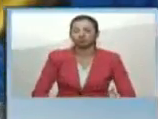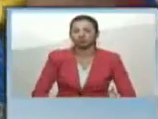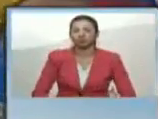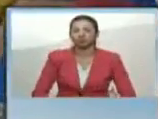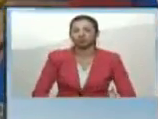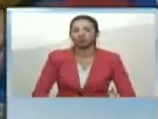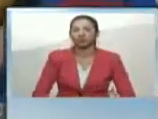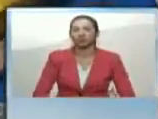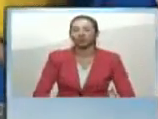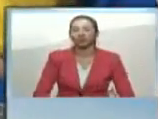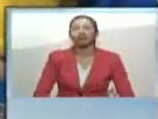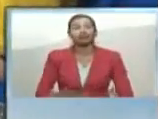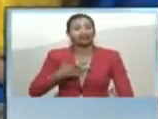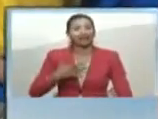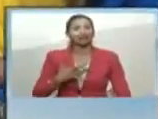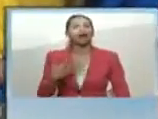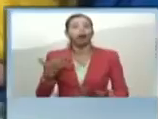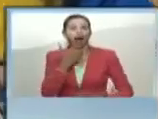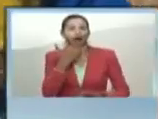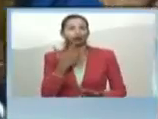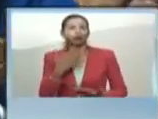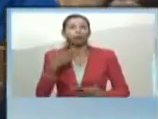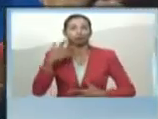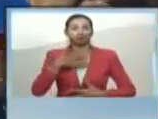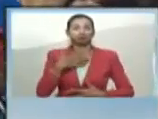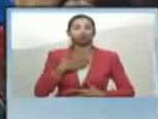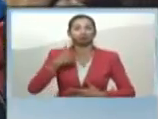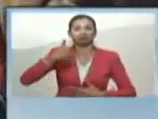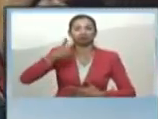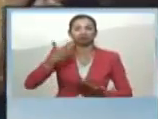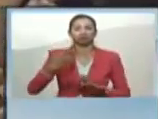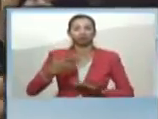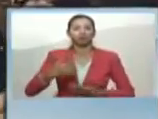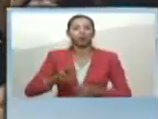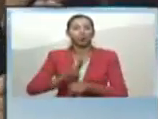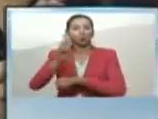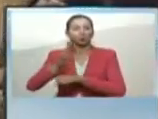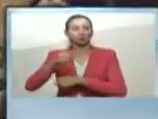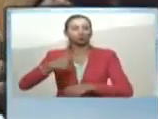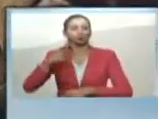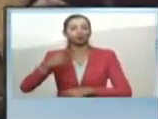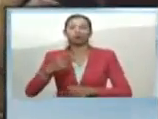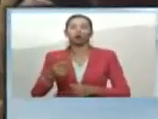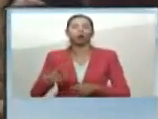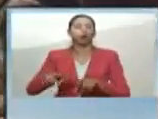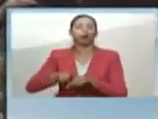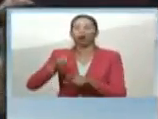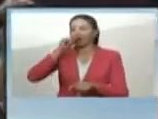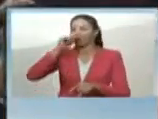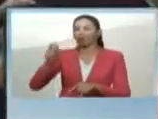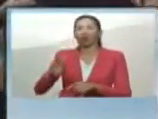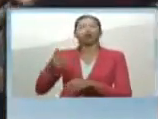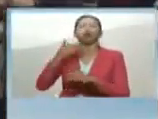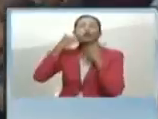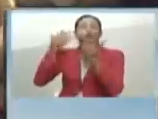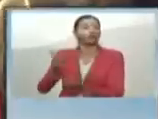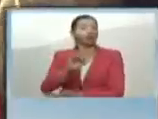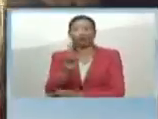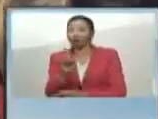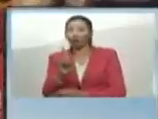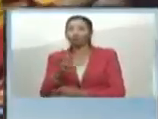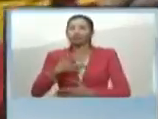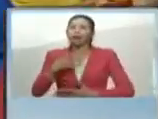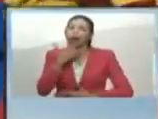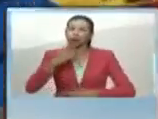ellos se sientan ocupados en algo y no se sientan como objetos que ya no sirven. Porque hasta